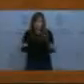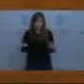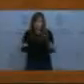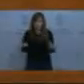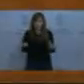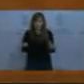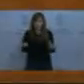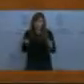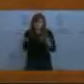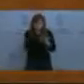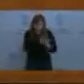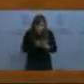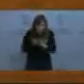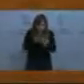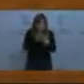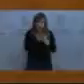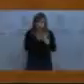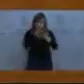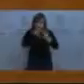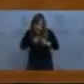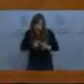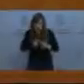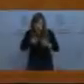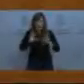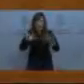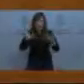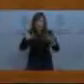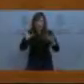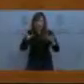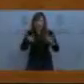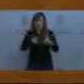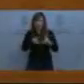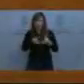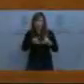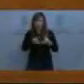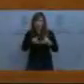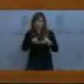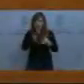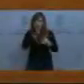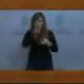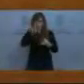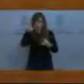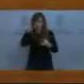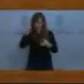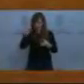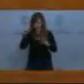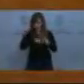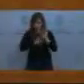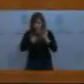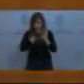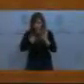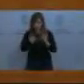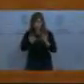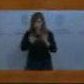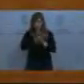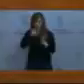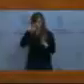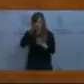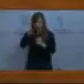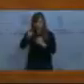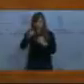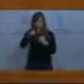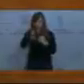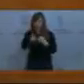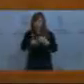en estudio en el grupo del PKI que se va a actualizar, como ya me anunció, lo sabía, pero donde precisamente se